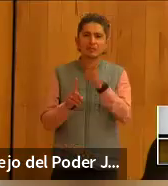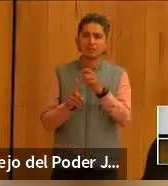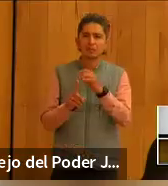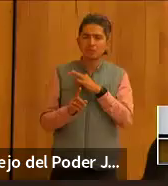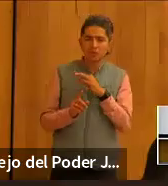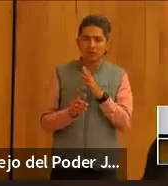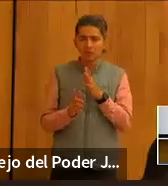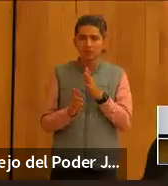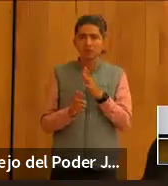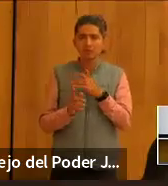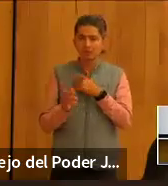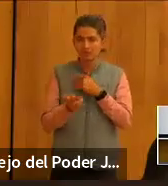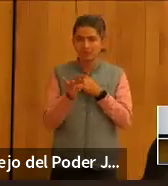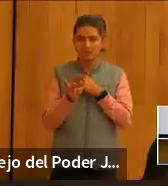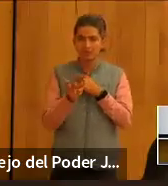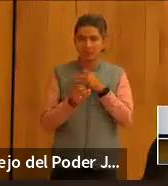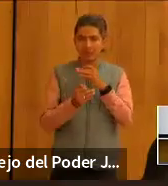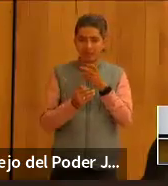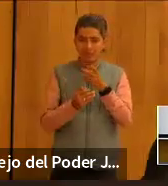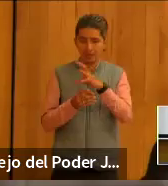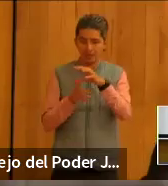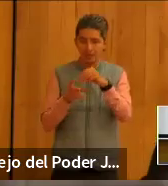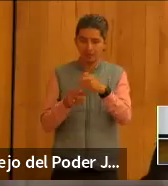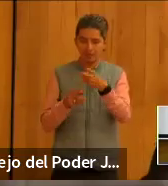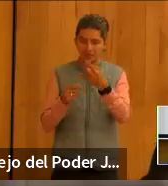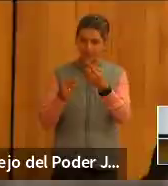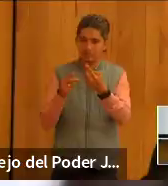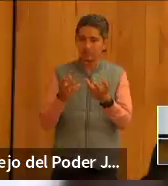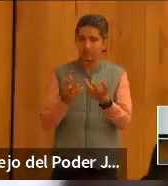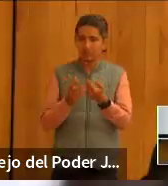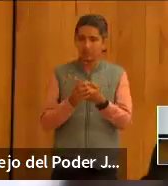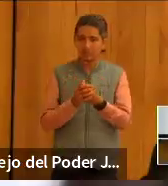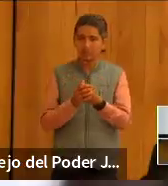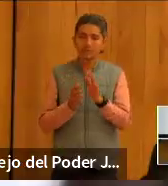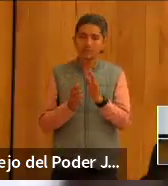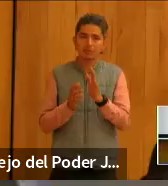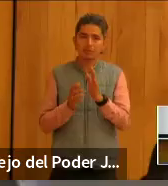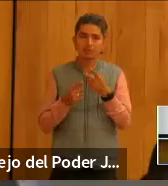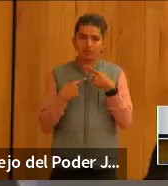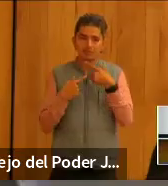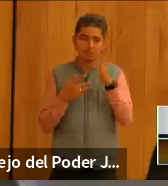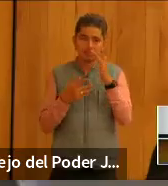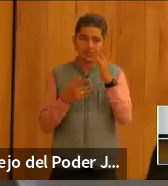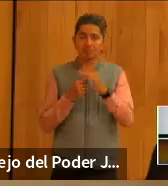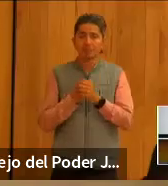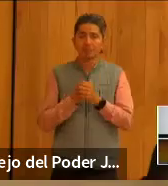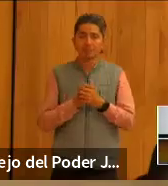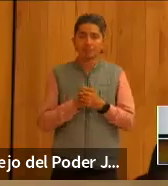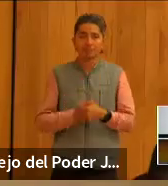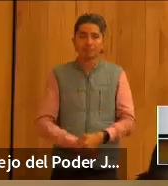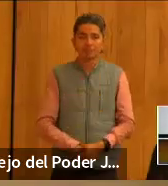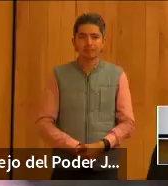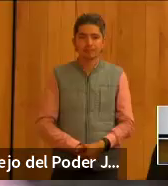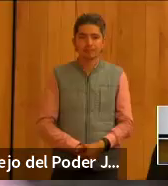la Vera del Cuello. Vale, ¿y todas estas? De un médico de verdad o un